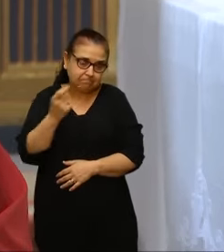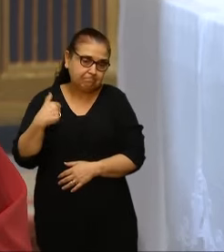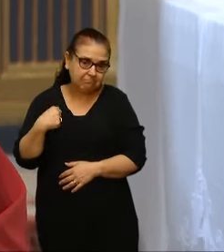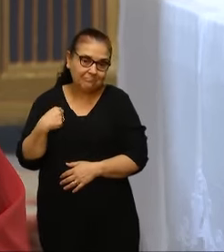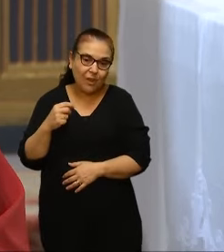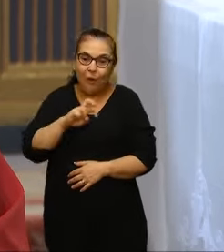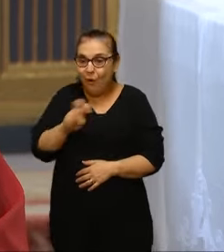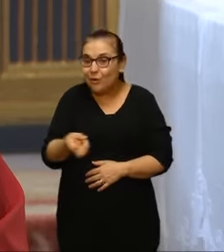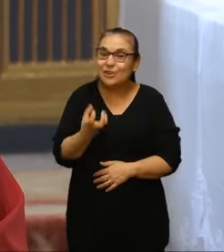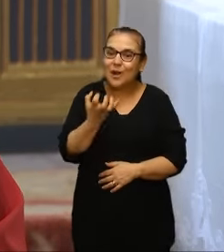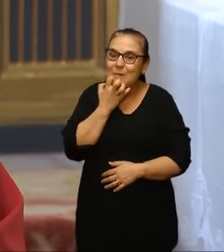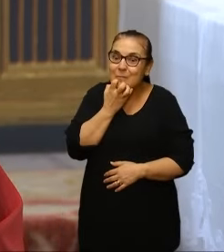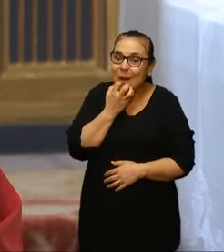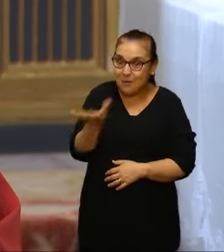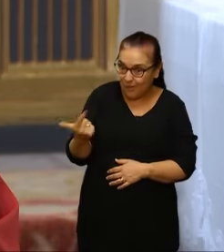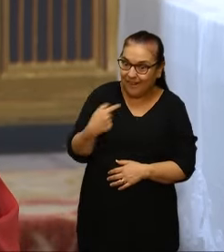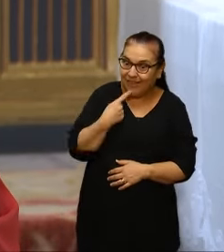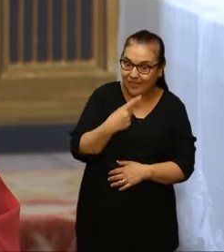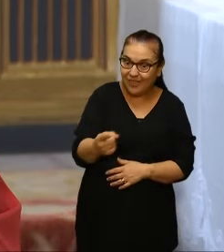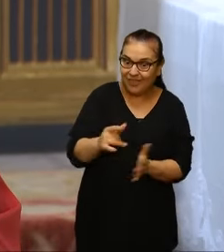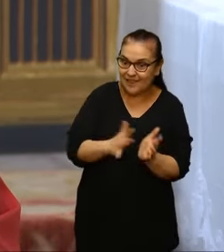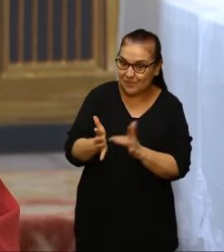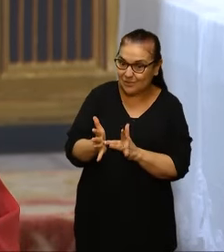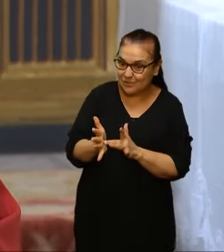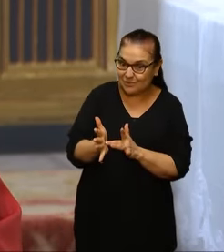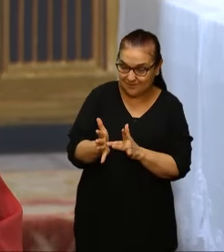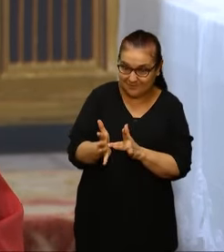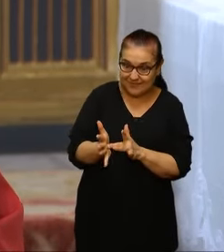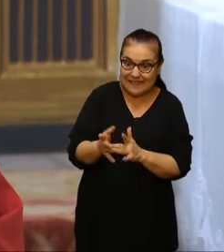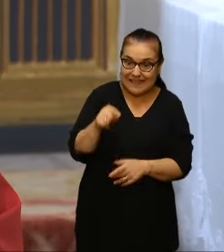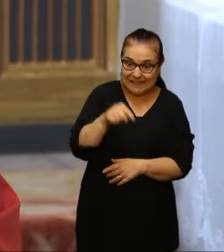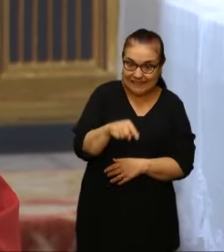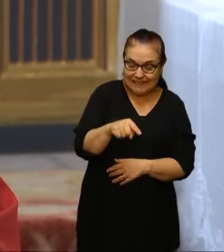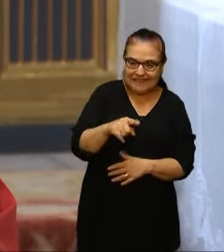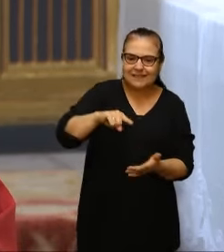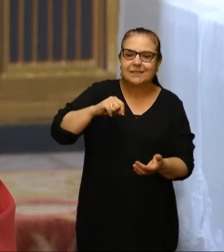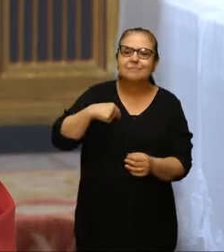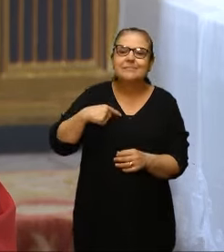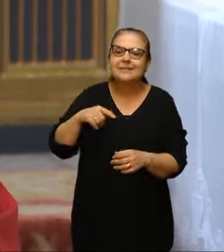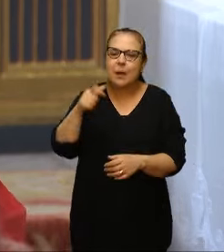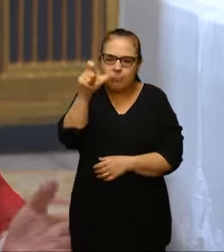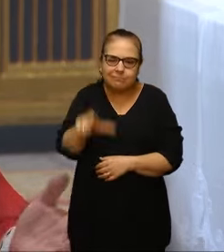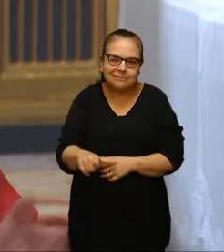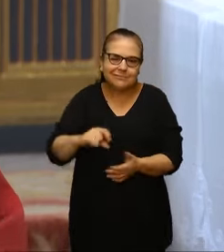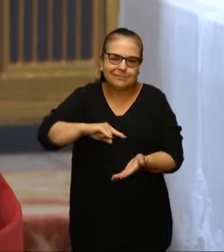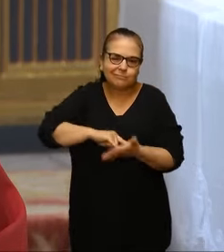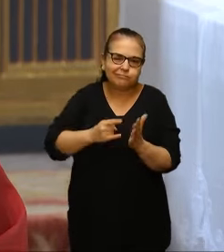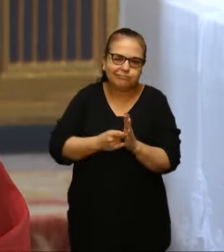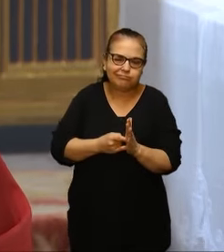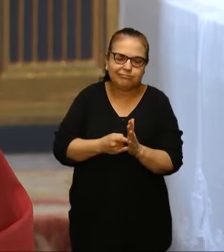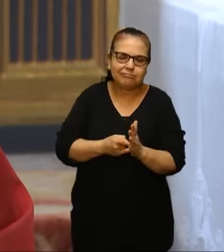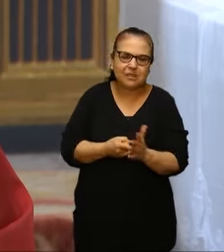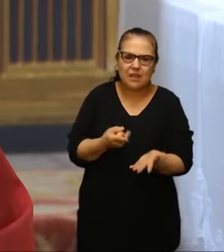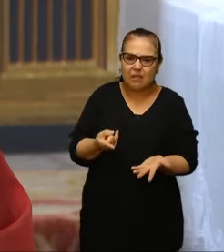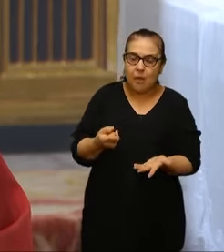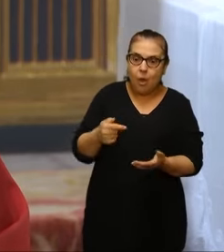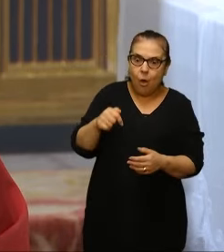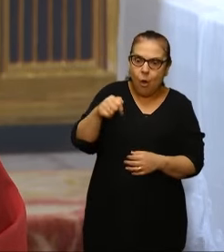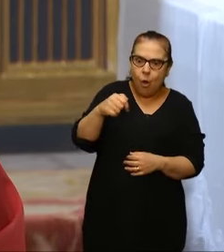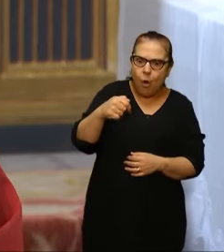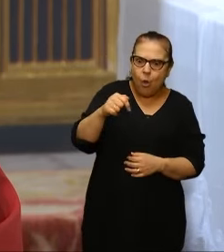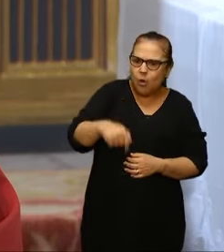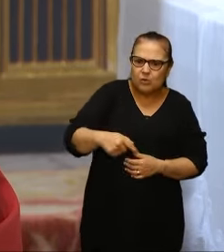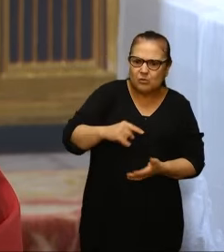la otra parábola que dice Jesús, ¿verdad?, sobre aquel que había hecho sus planes, ¿no? Y le dice, necio, hoy te van a pedir la vida,